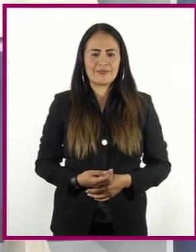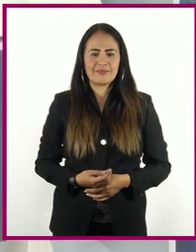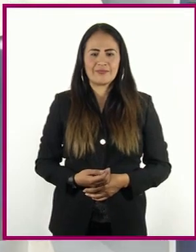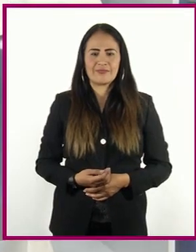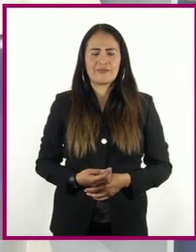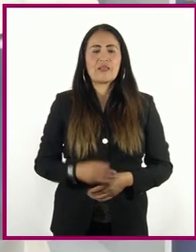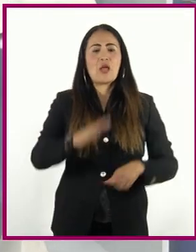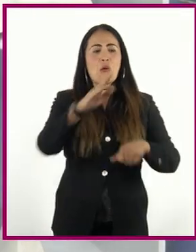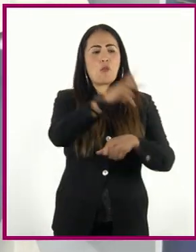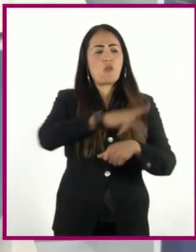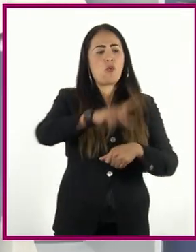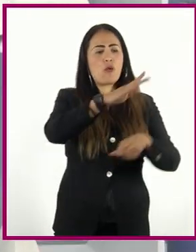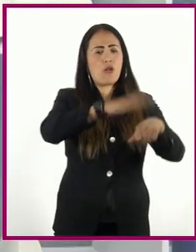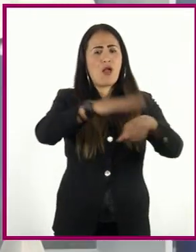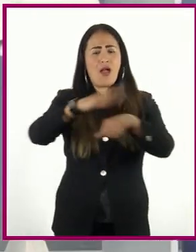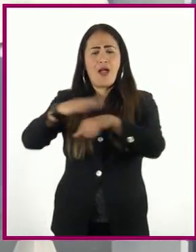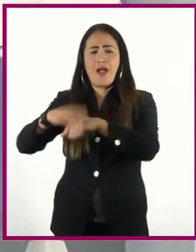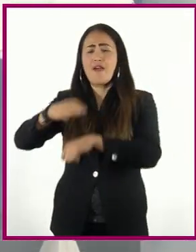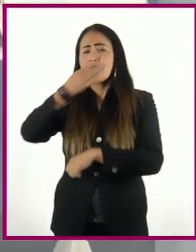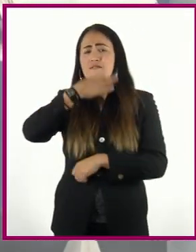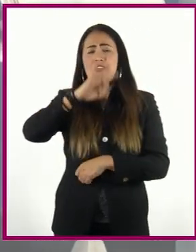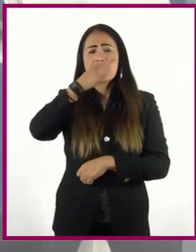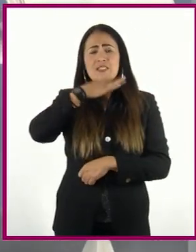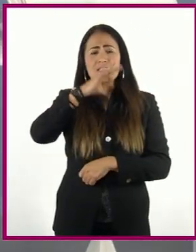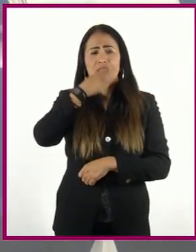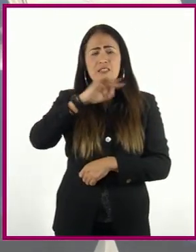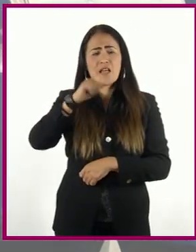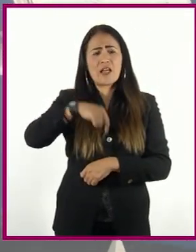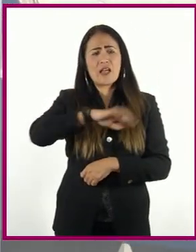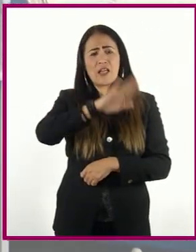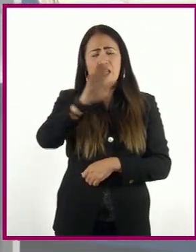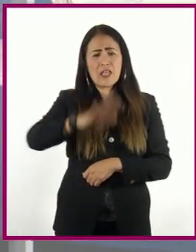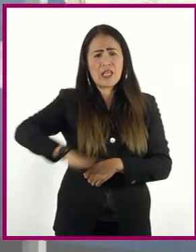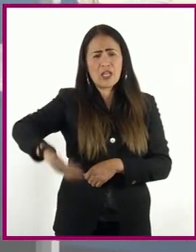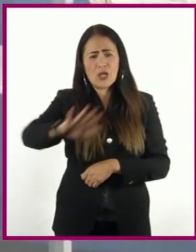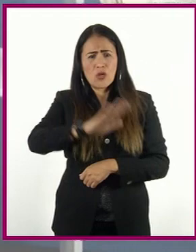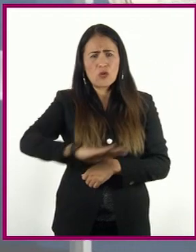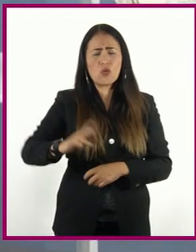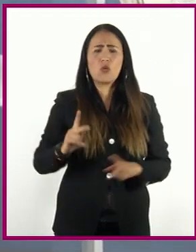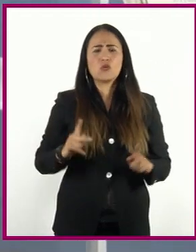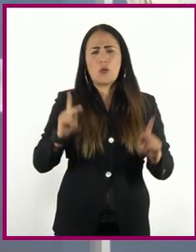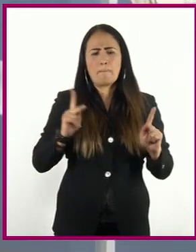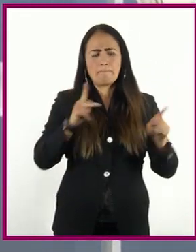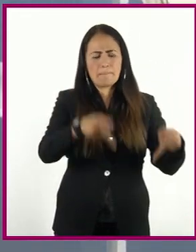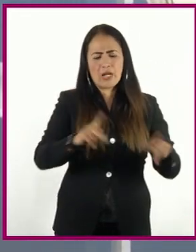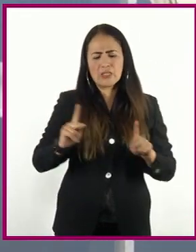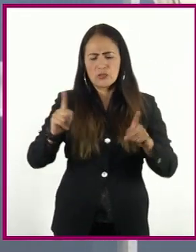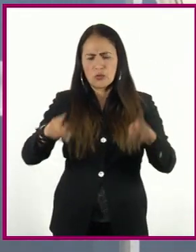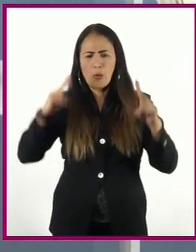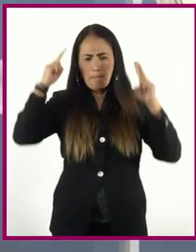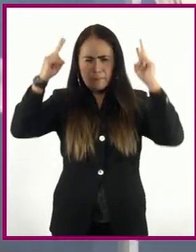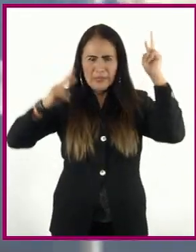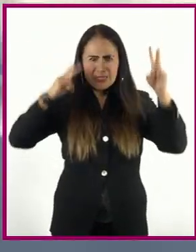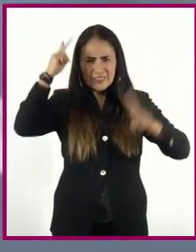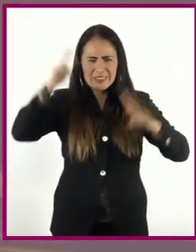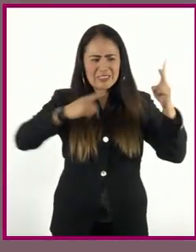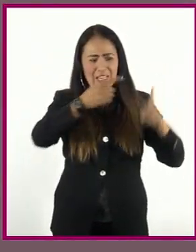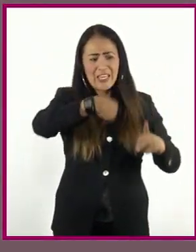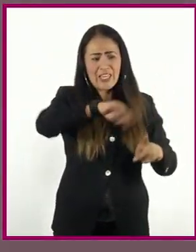Hoy el pueblo en romería, sin enlutados crespones, visita los panteones con la mayor